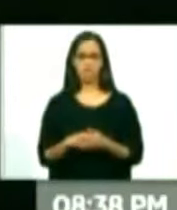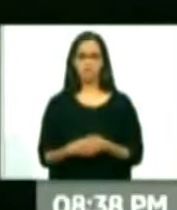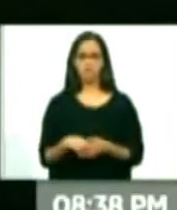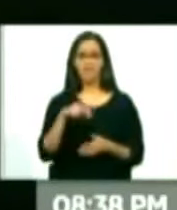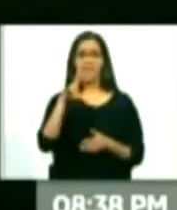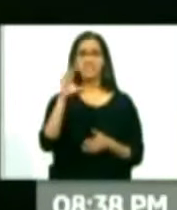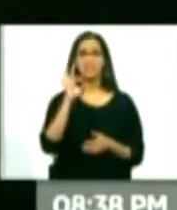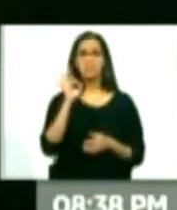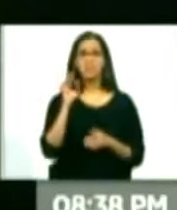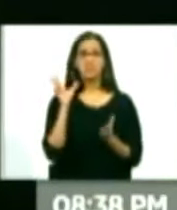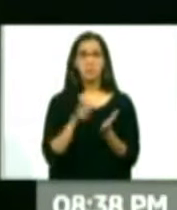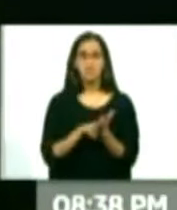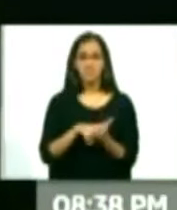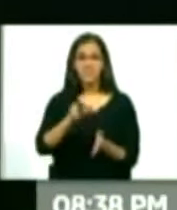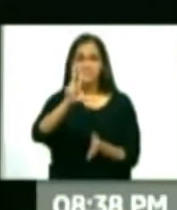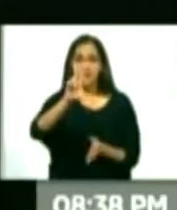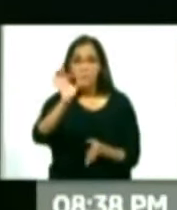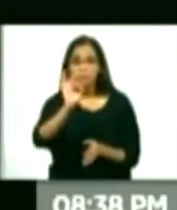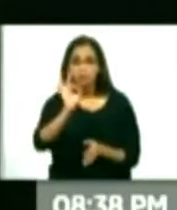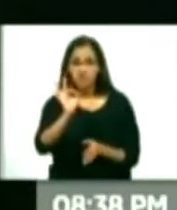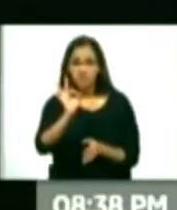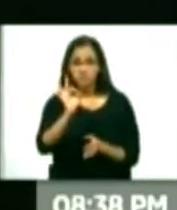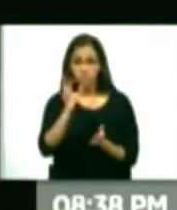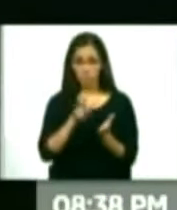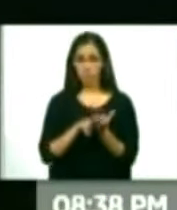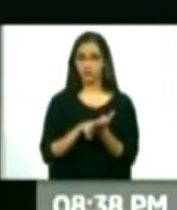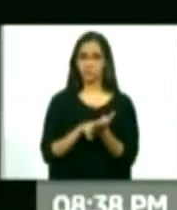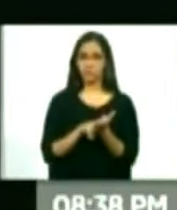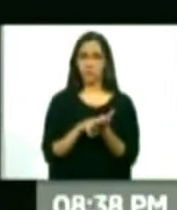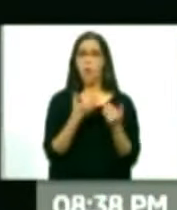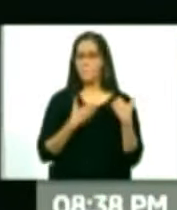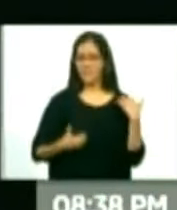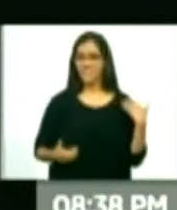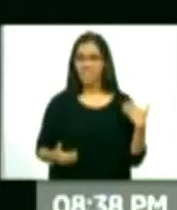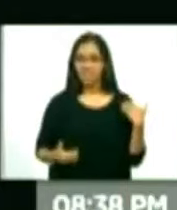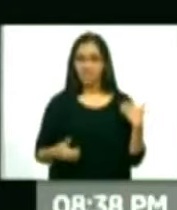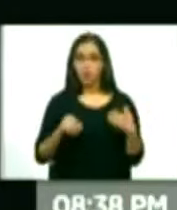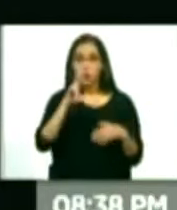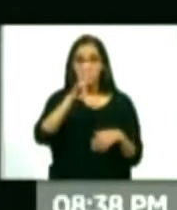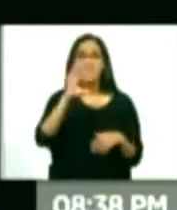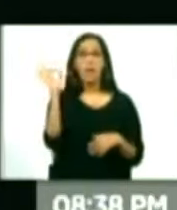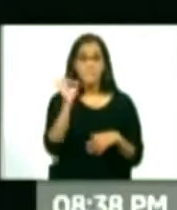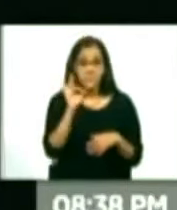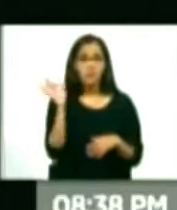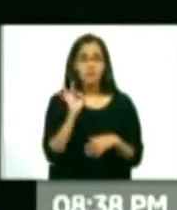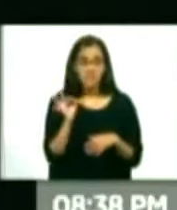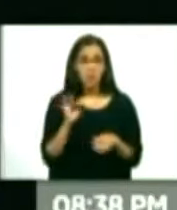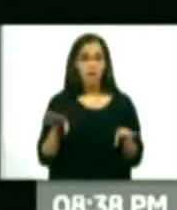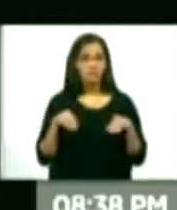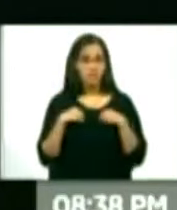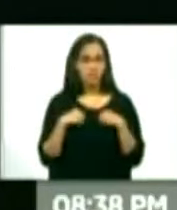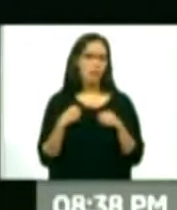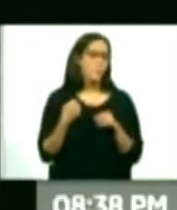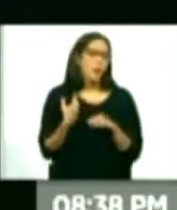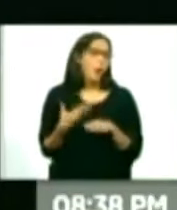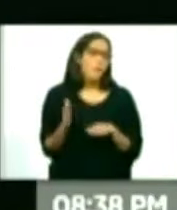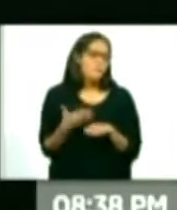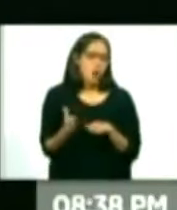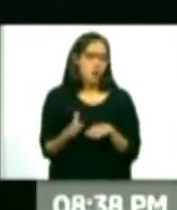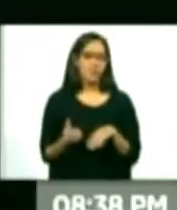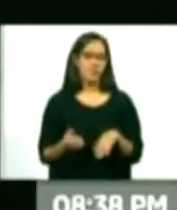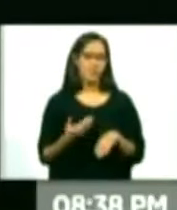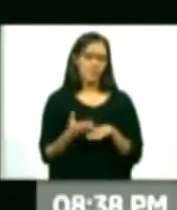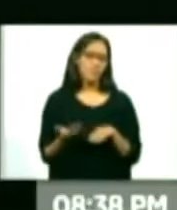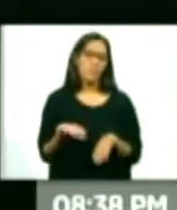3% de aprobación, 3. Presidente de una república con 3% de aprobación, pero ahí no importa, lo que importa es Venezuela.